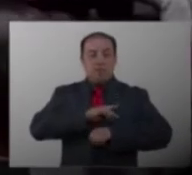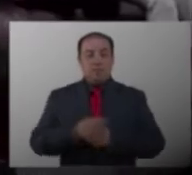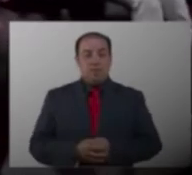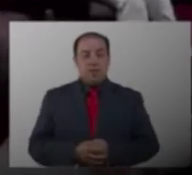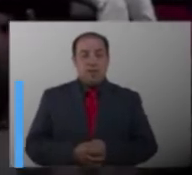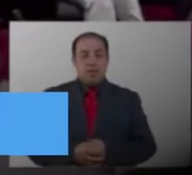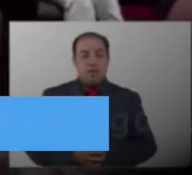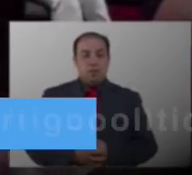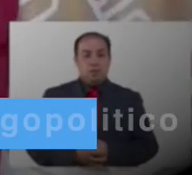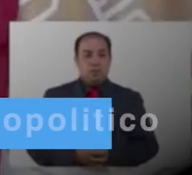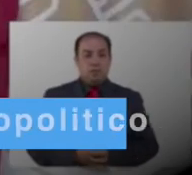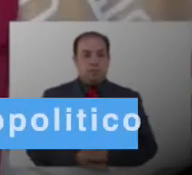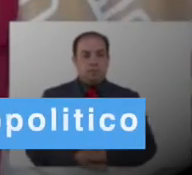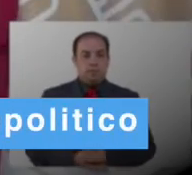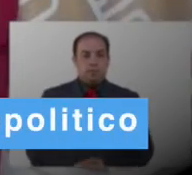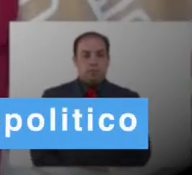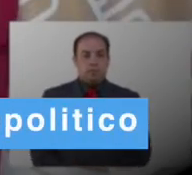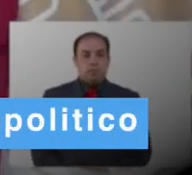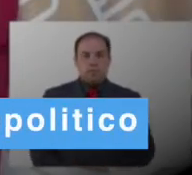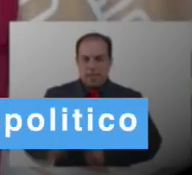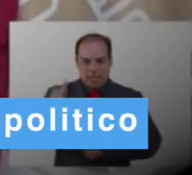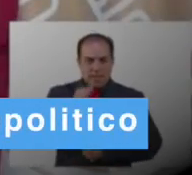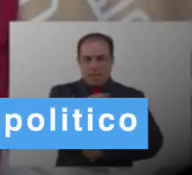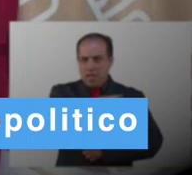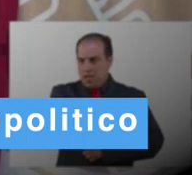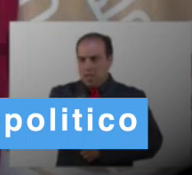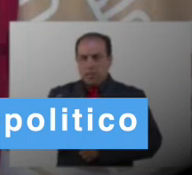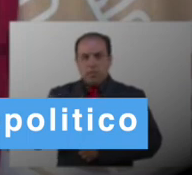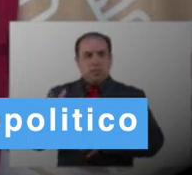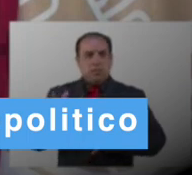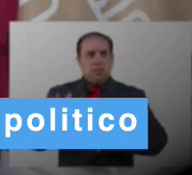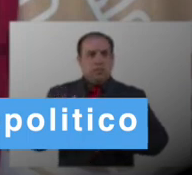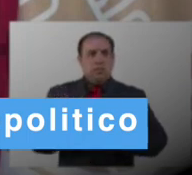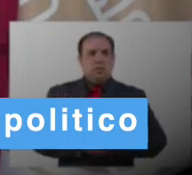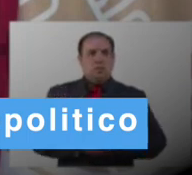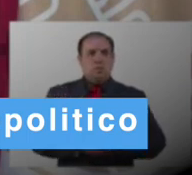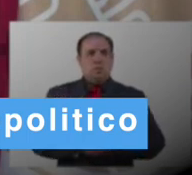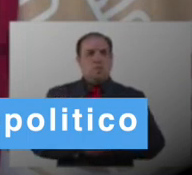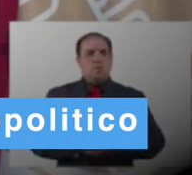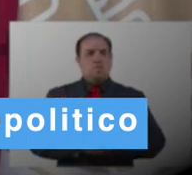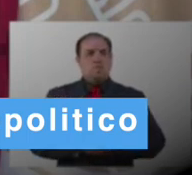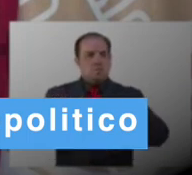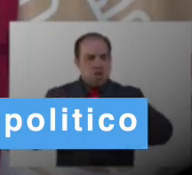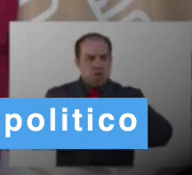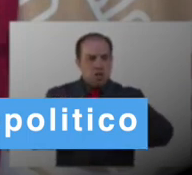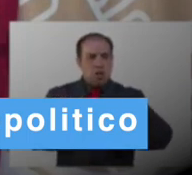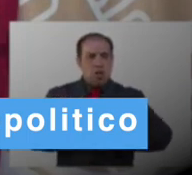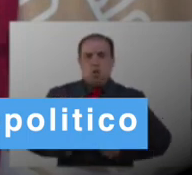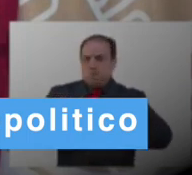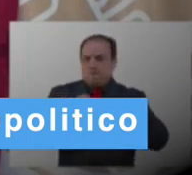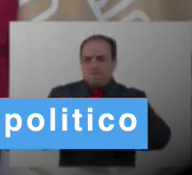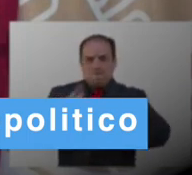Claudia sheinbaum renunciará a su cargo al frente del gobierno de la Ciudad de México el 16 de junio para participar en el proceso de morena